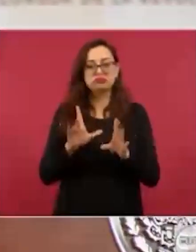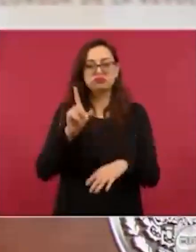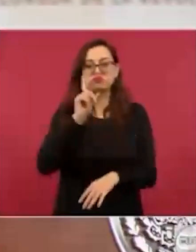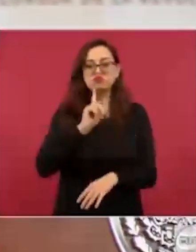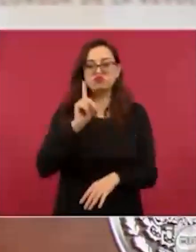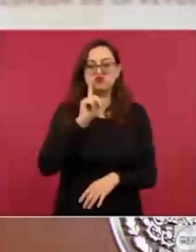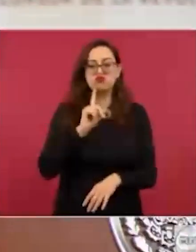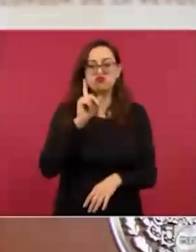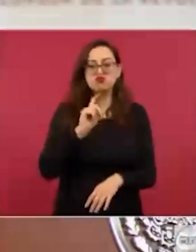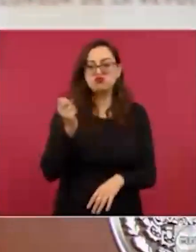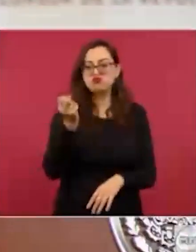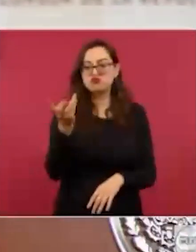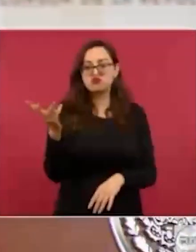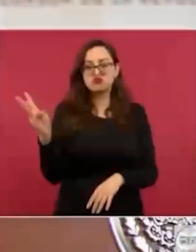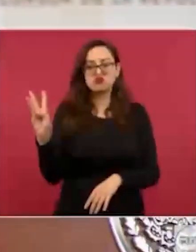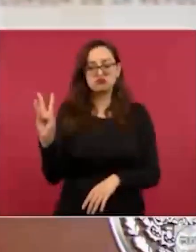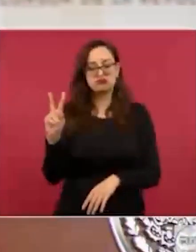pasaba